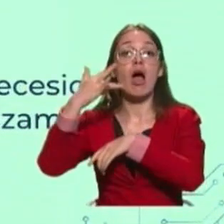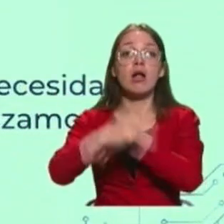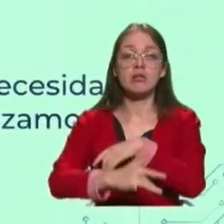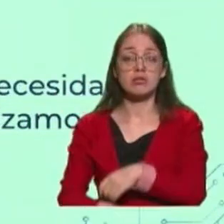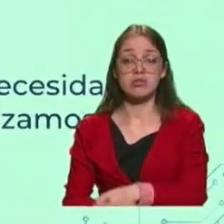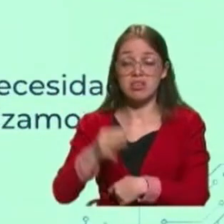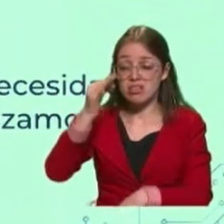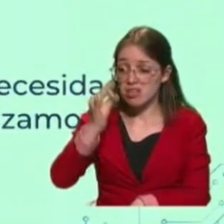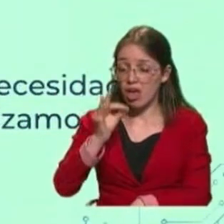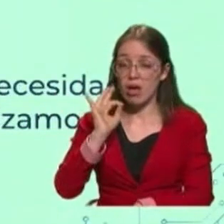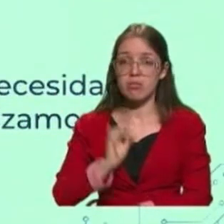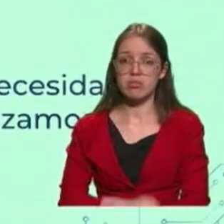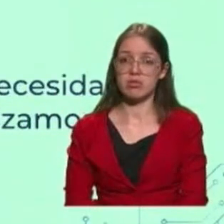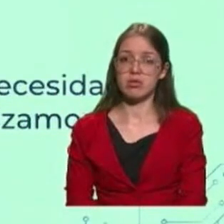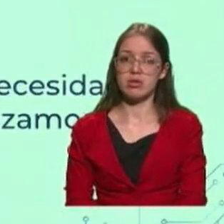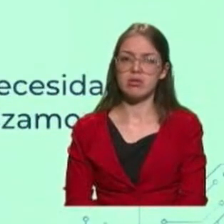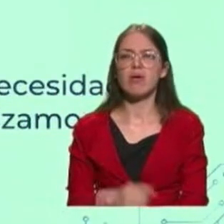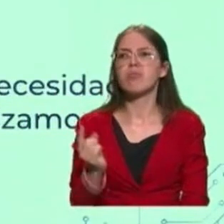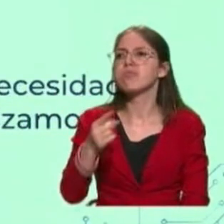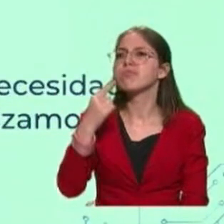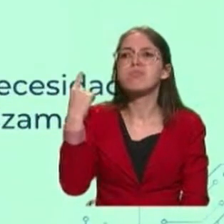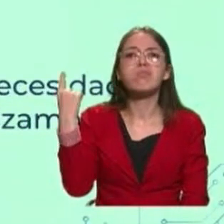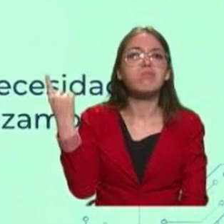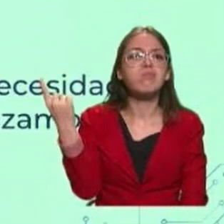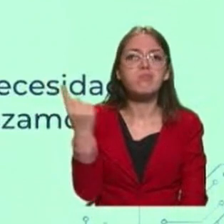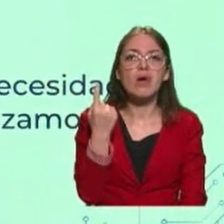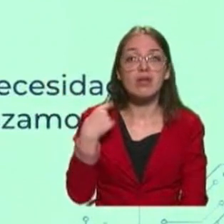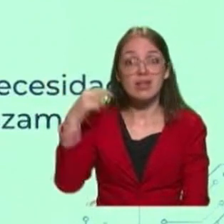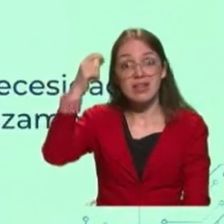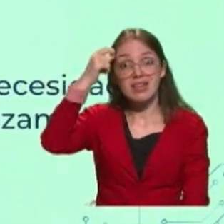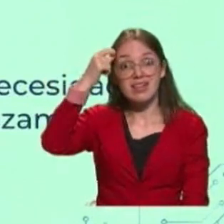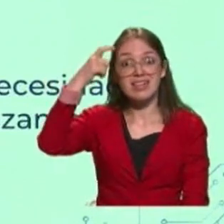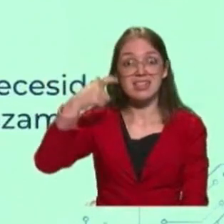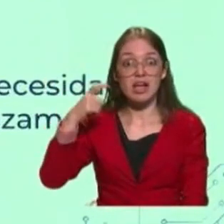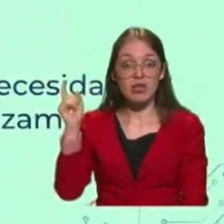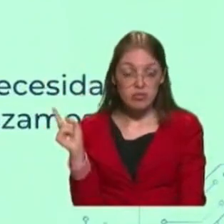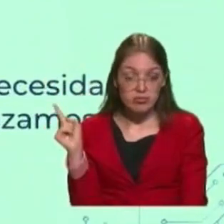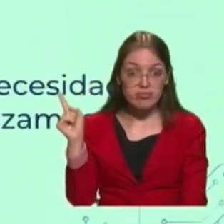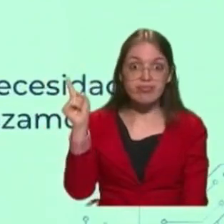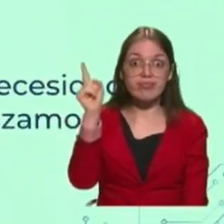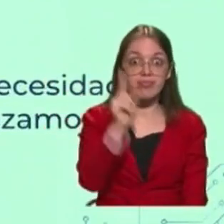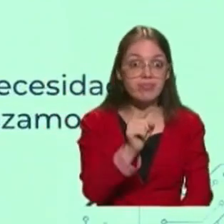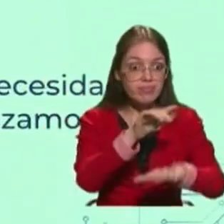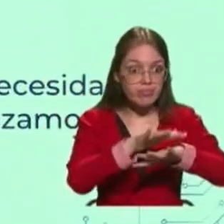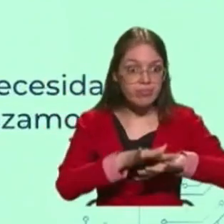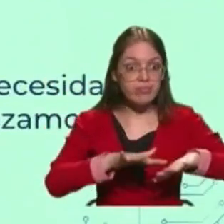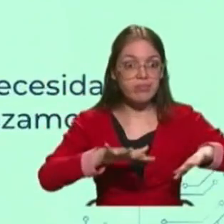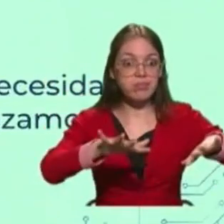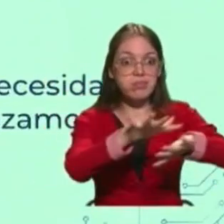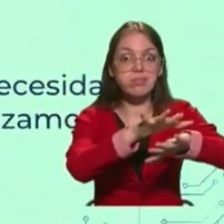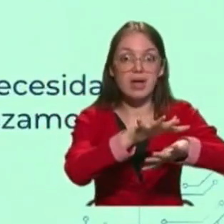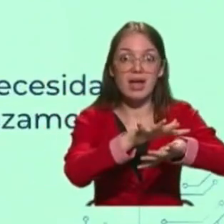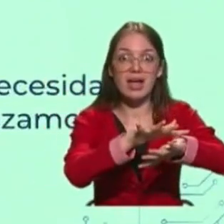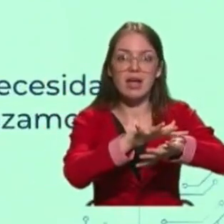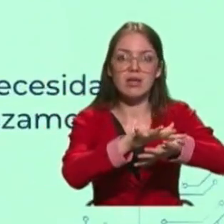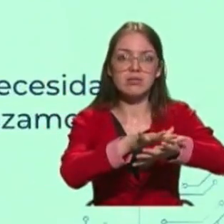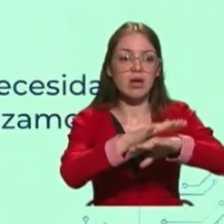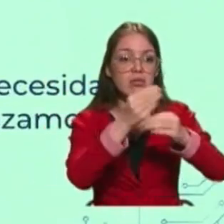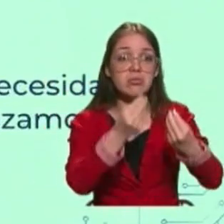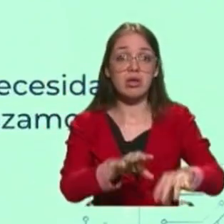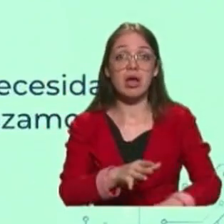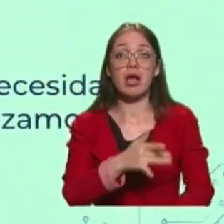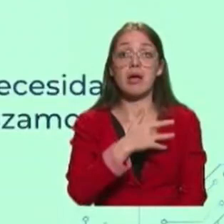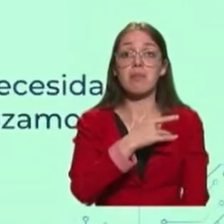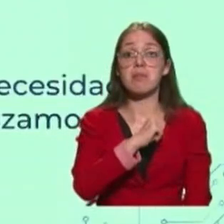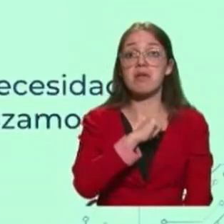por lo general cuando el estado llega a un área de distrito naranja llega tarde ya los privados hicieron